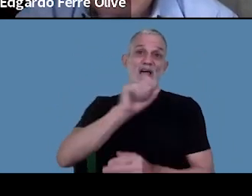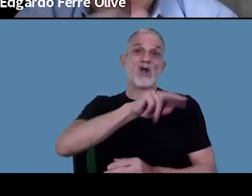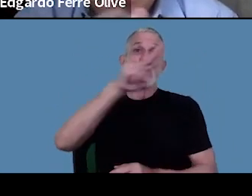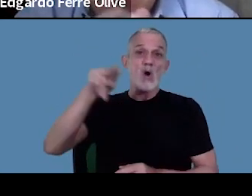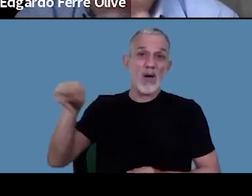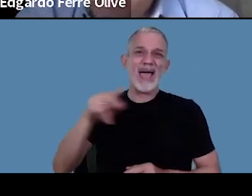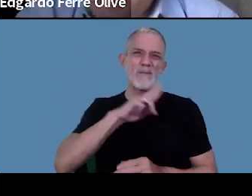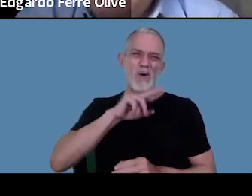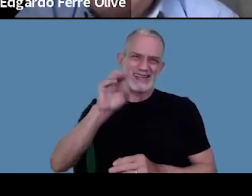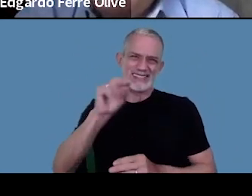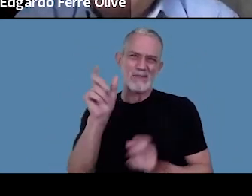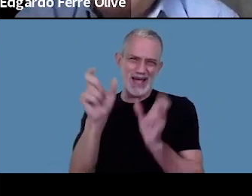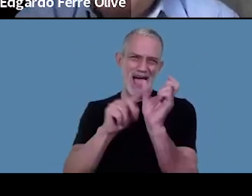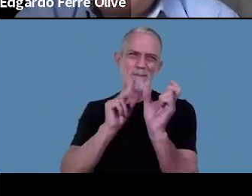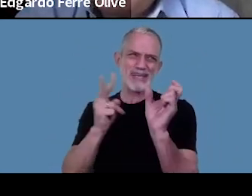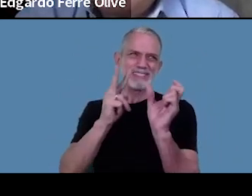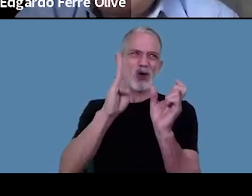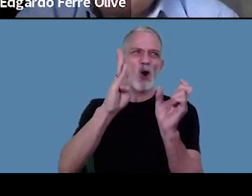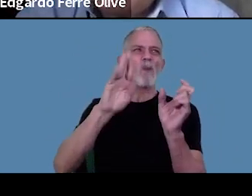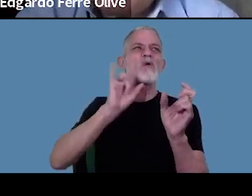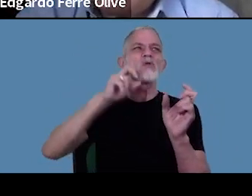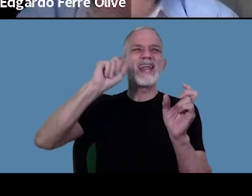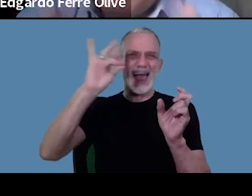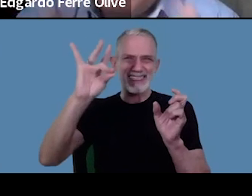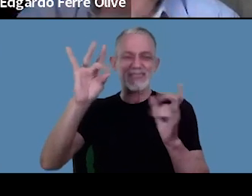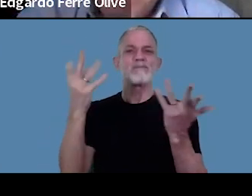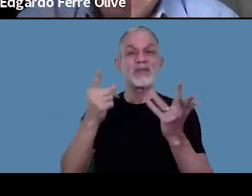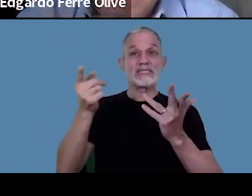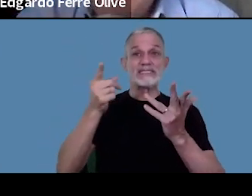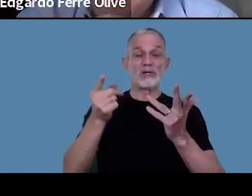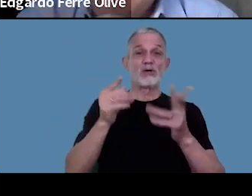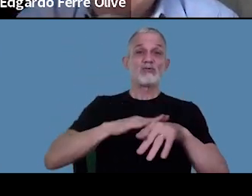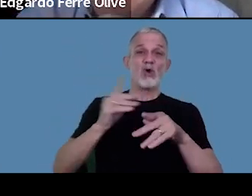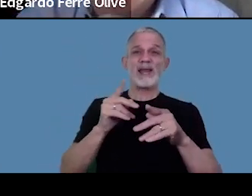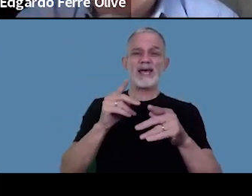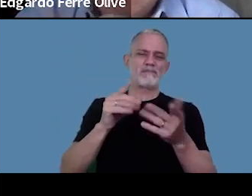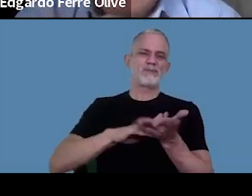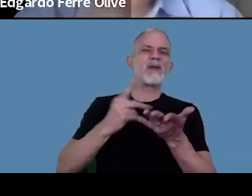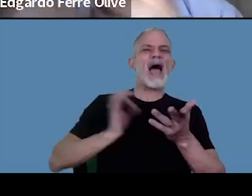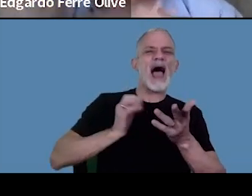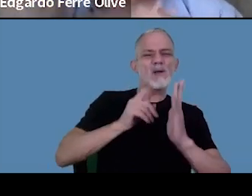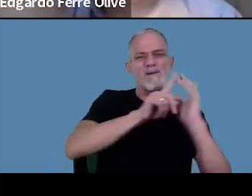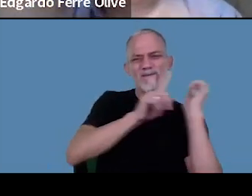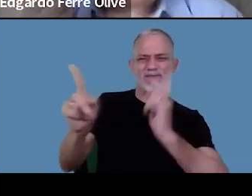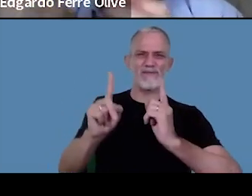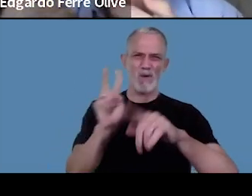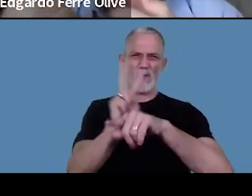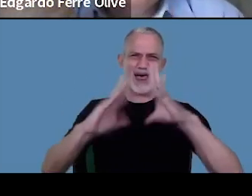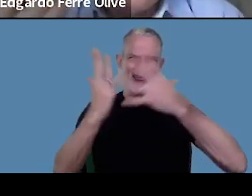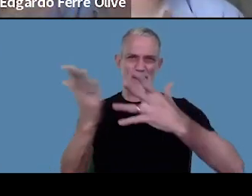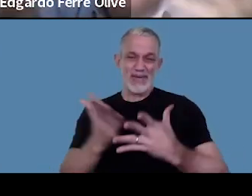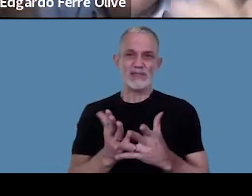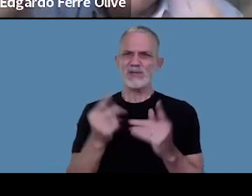Brundtland, en la cual ahí vieron el aspecto de ese desarrollo sostenible y empieza a respirar desde acá. Y ahí había una divergencia,